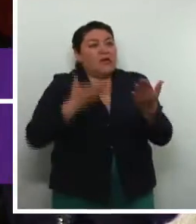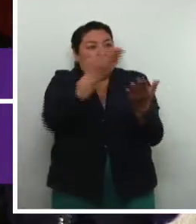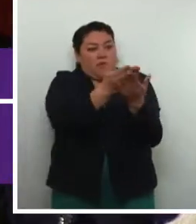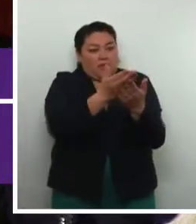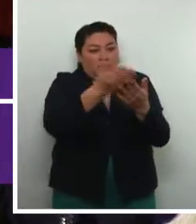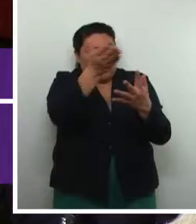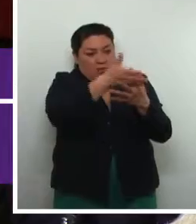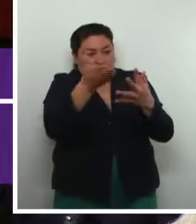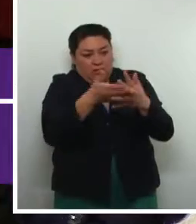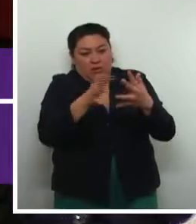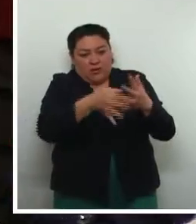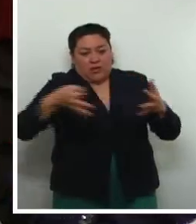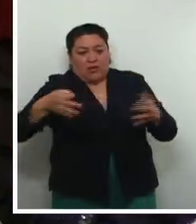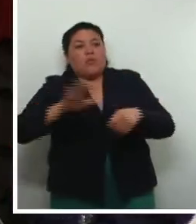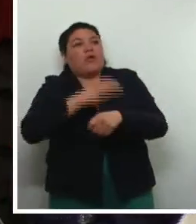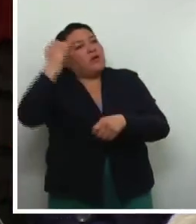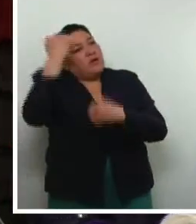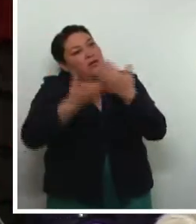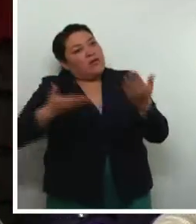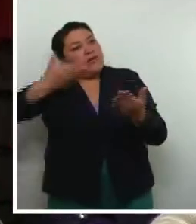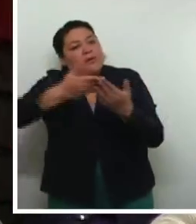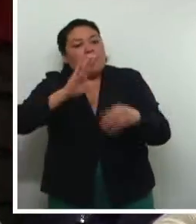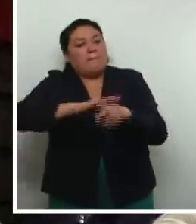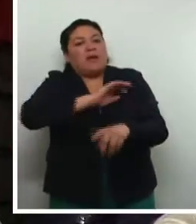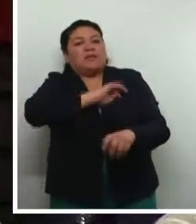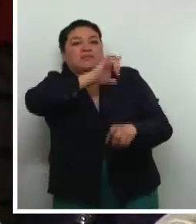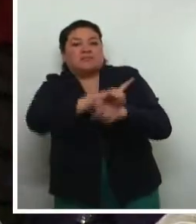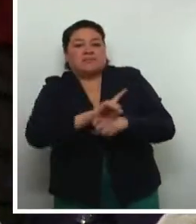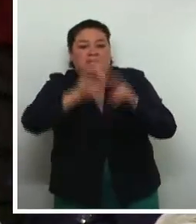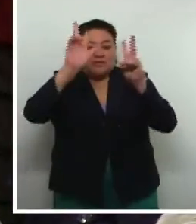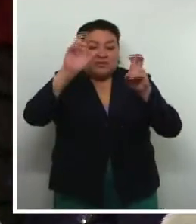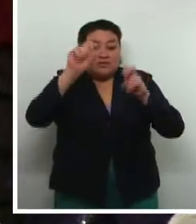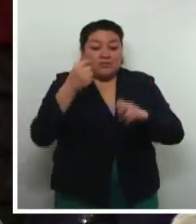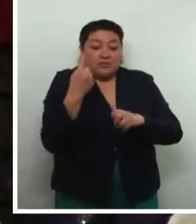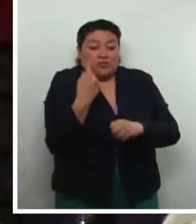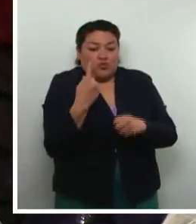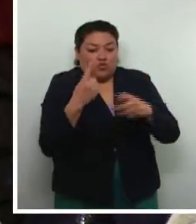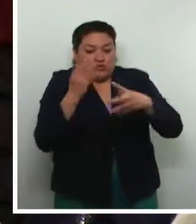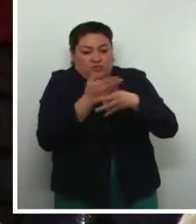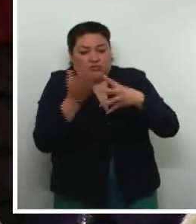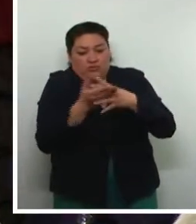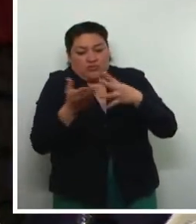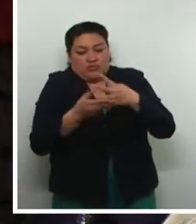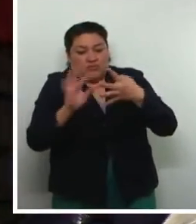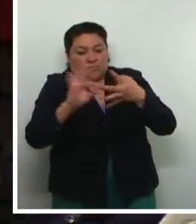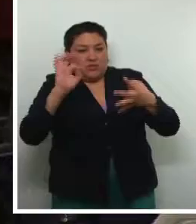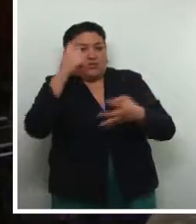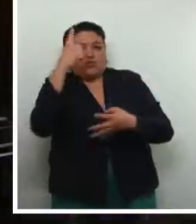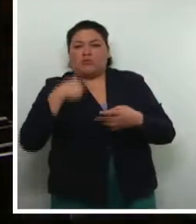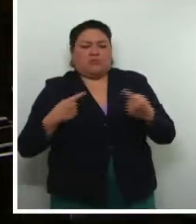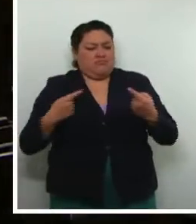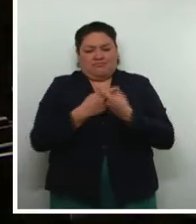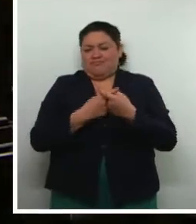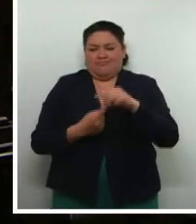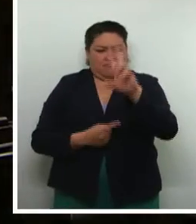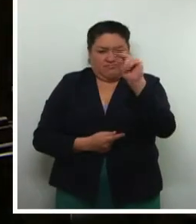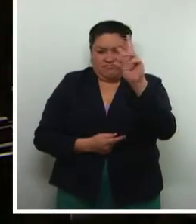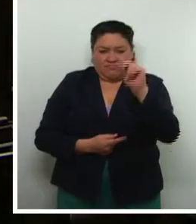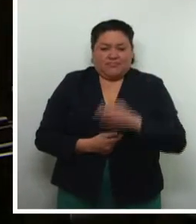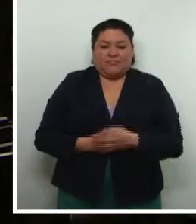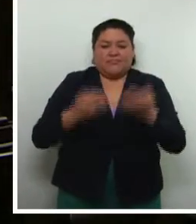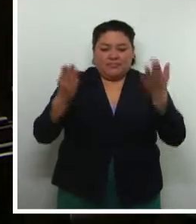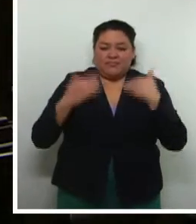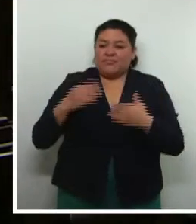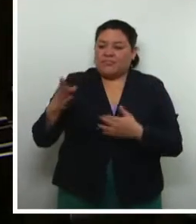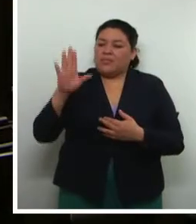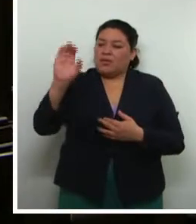general. Para eso sirve la reserva, para darle un trámite particular a partes específicas de un dictamen. Diputado Bolaños,